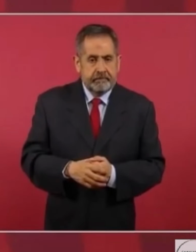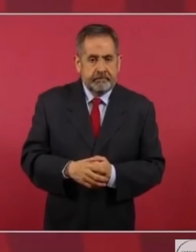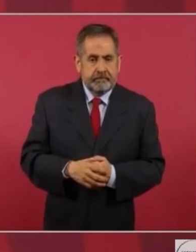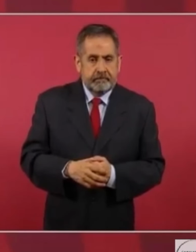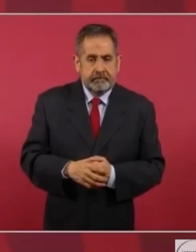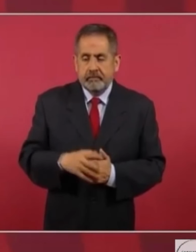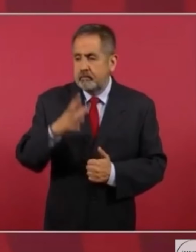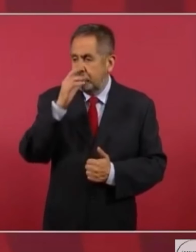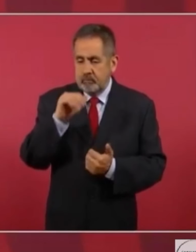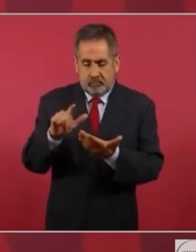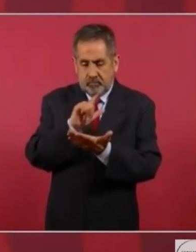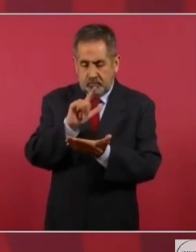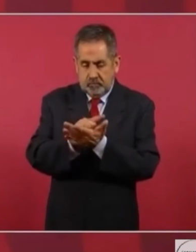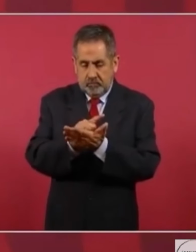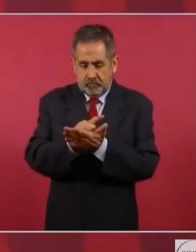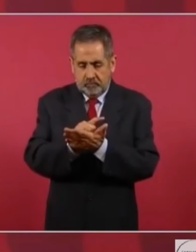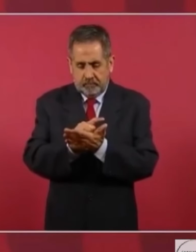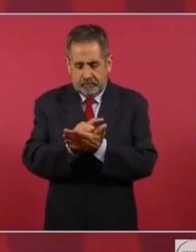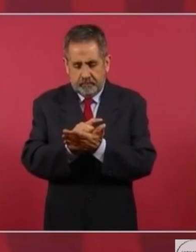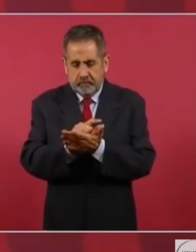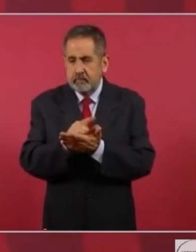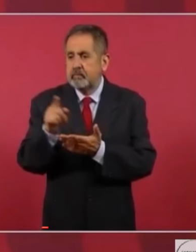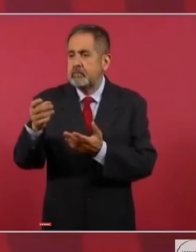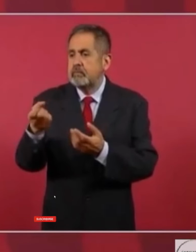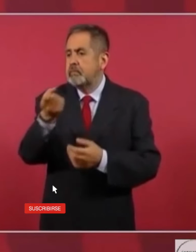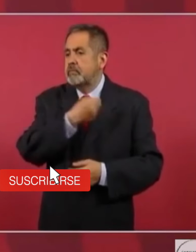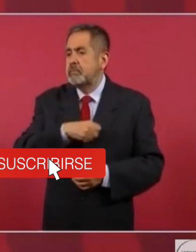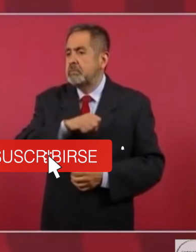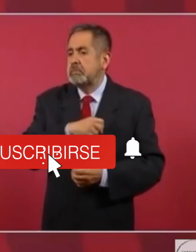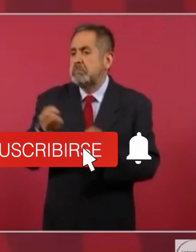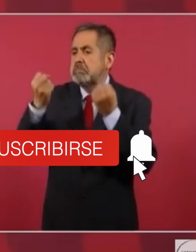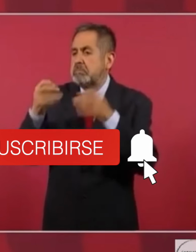por encima de la salud de la gente.